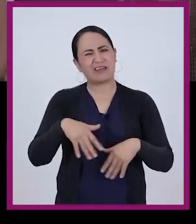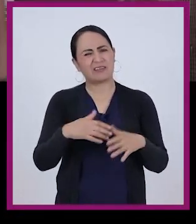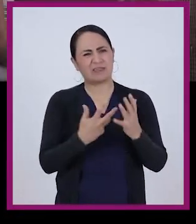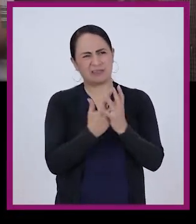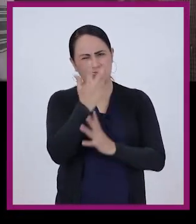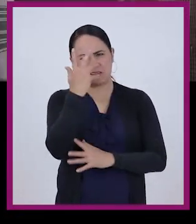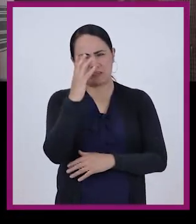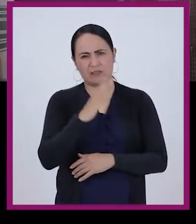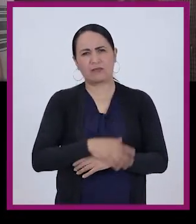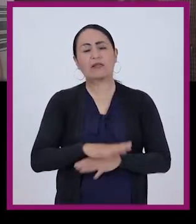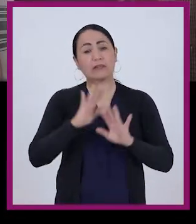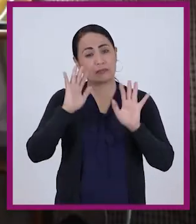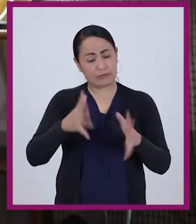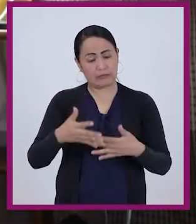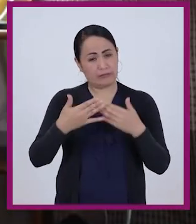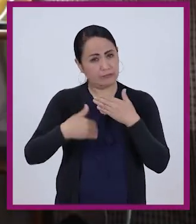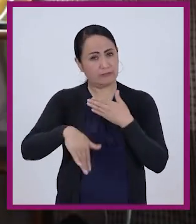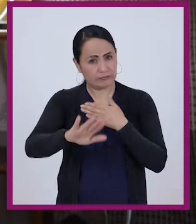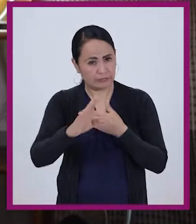ya pasó.